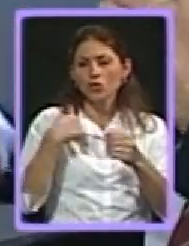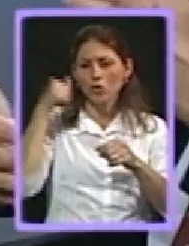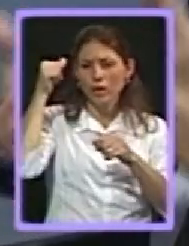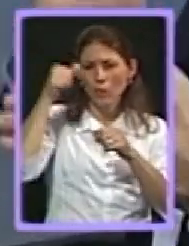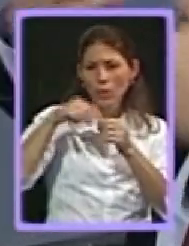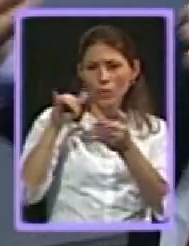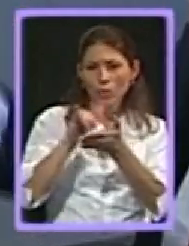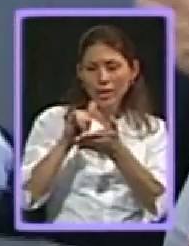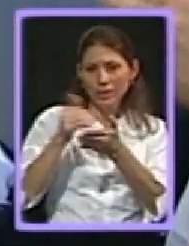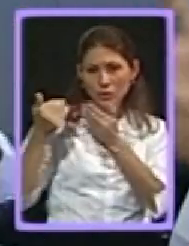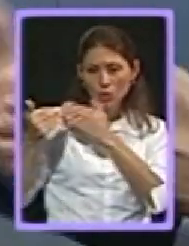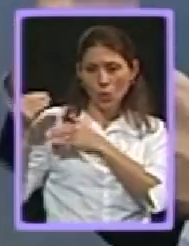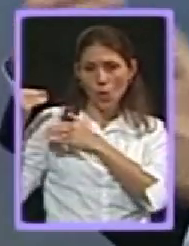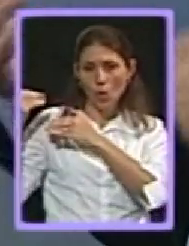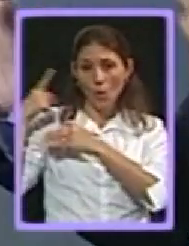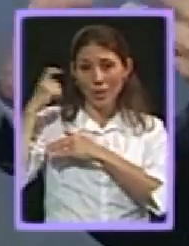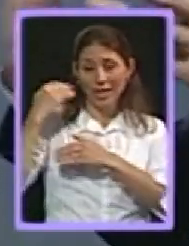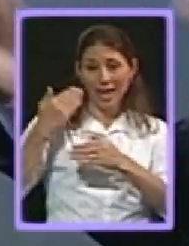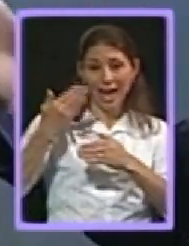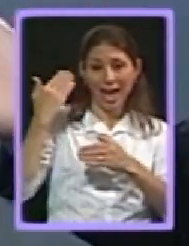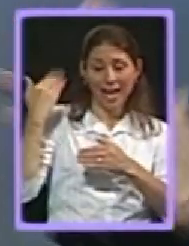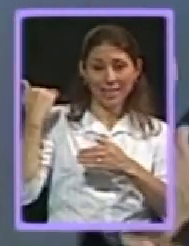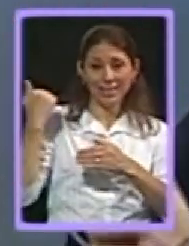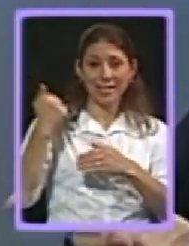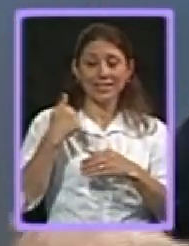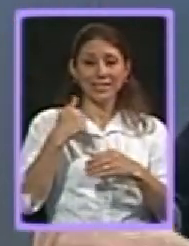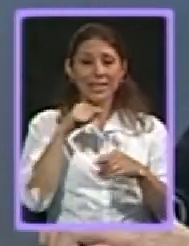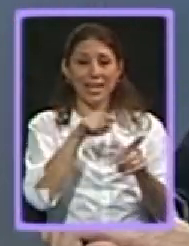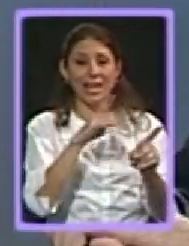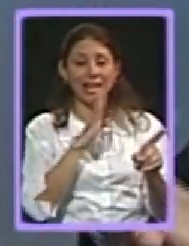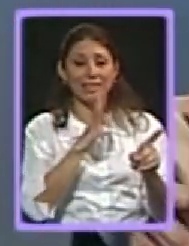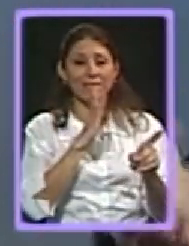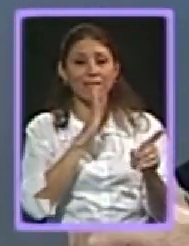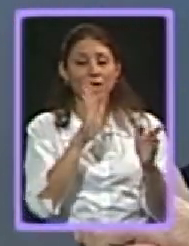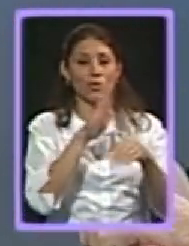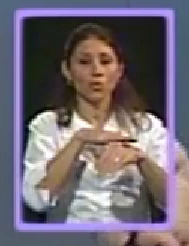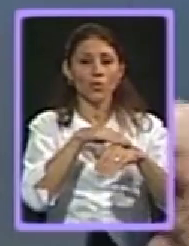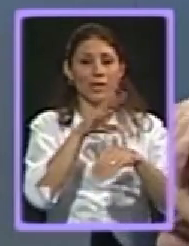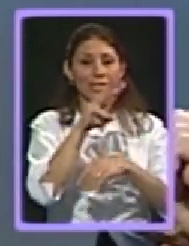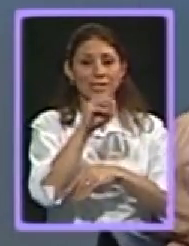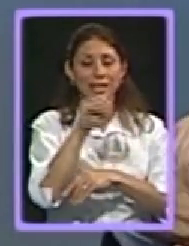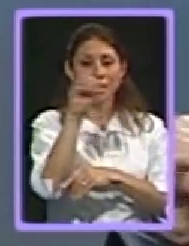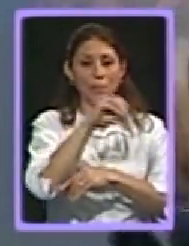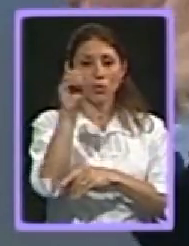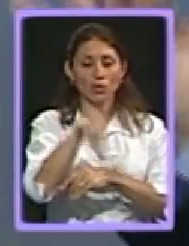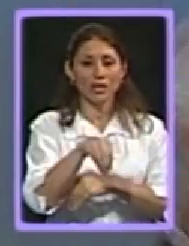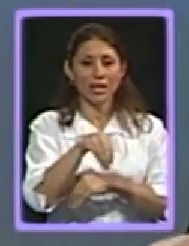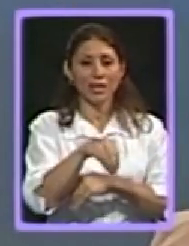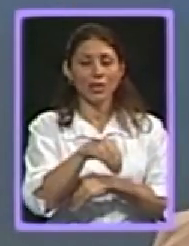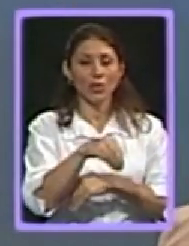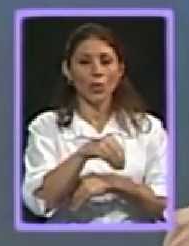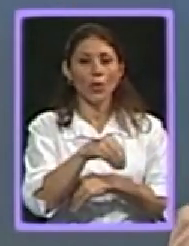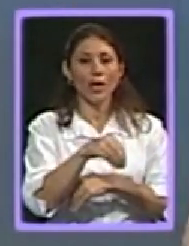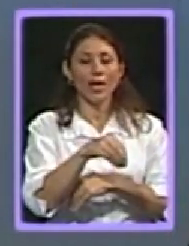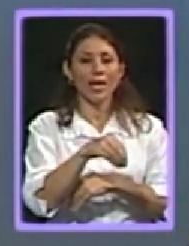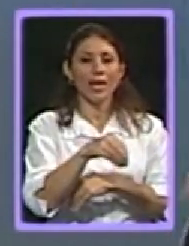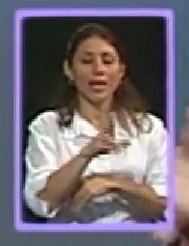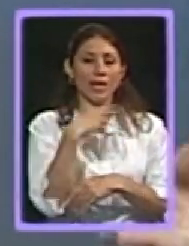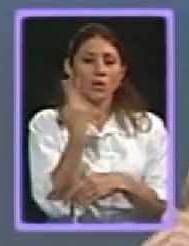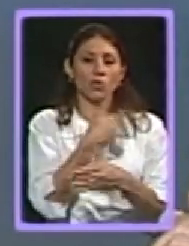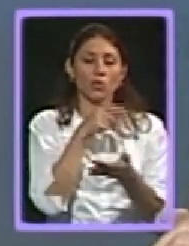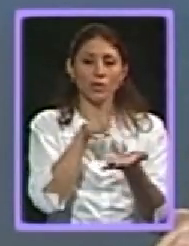yo estaba interrumpiendo a don Gabriel para decir de ese 60% de la producción de un año que lo